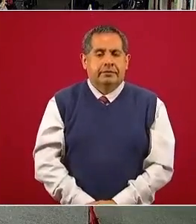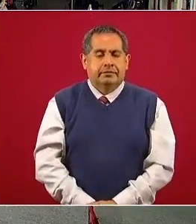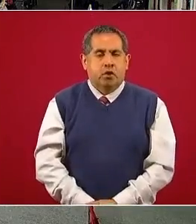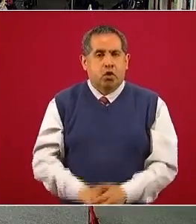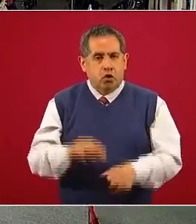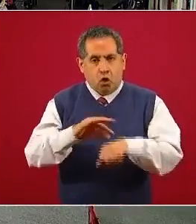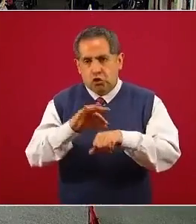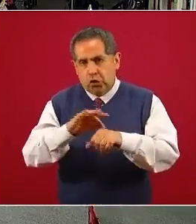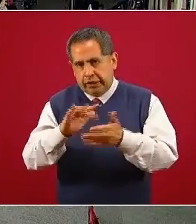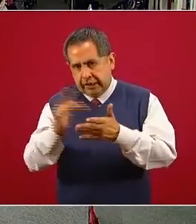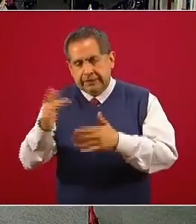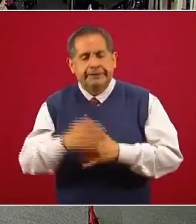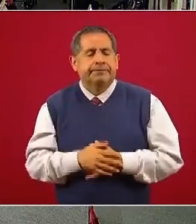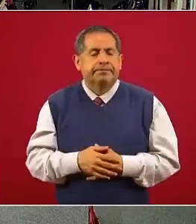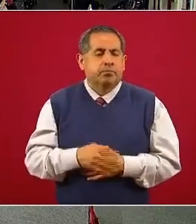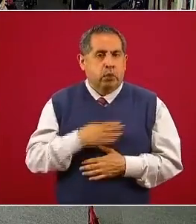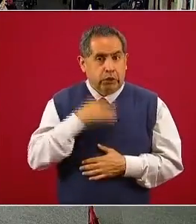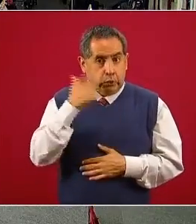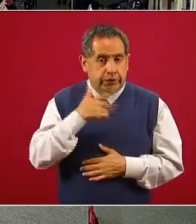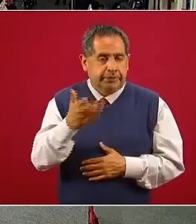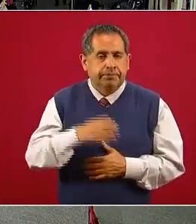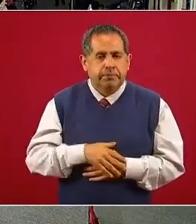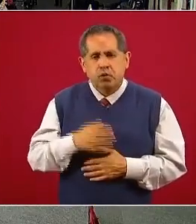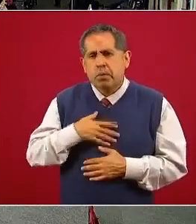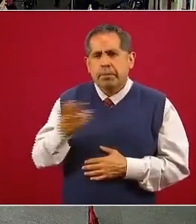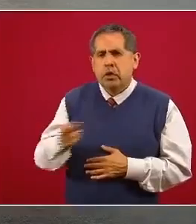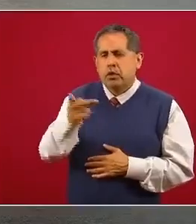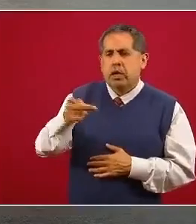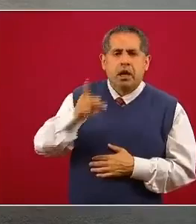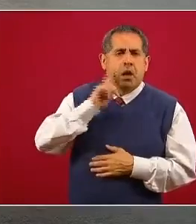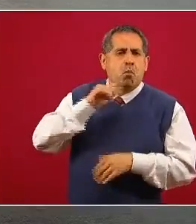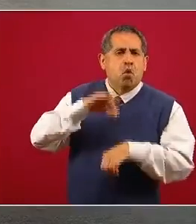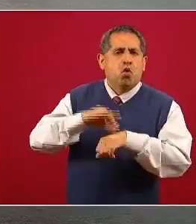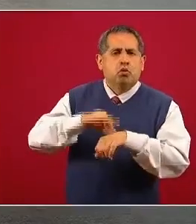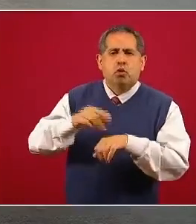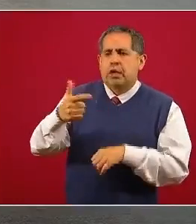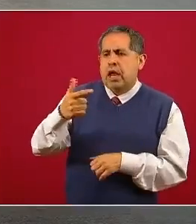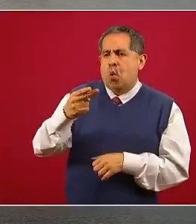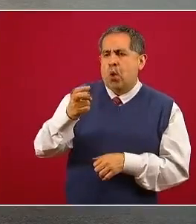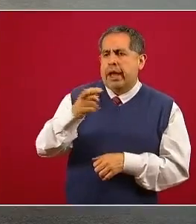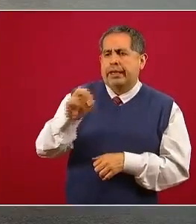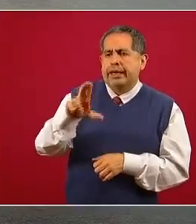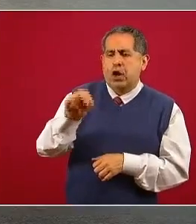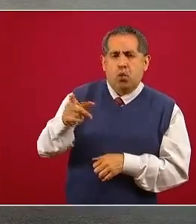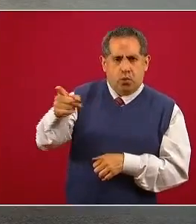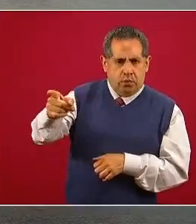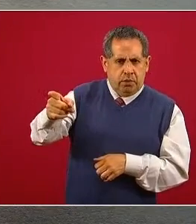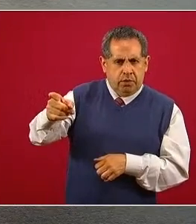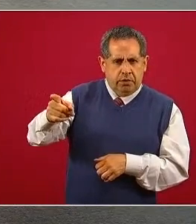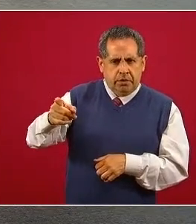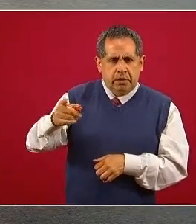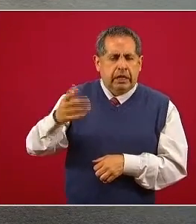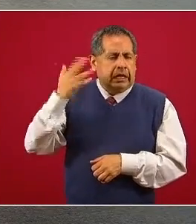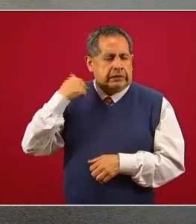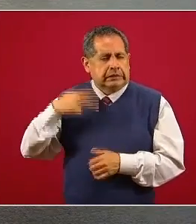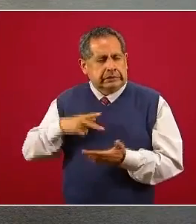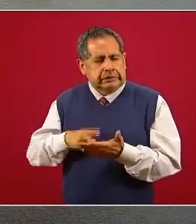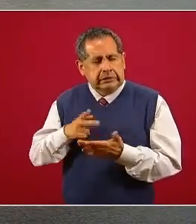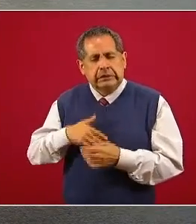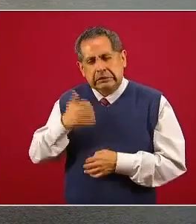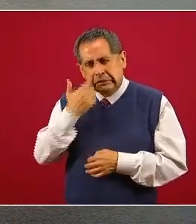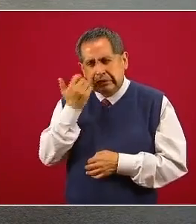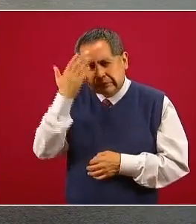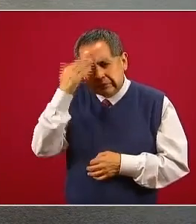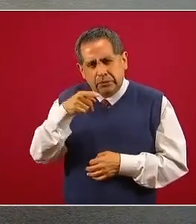Gracias, doctor. Buenas noches. Le quiero preguntar a la doctora Guerrero una cosa que ya he preguntado aquí, pero me interesa